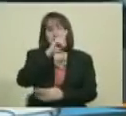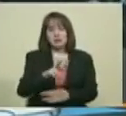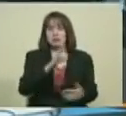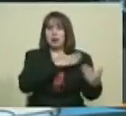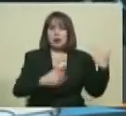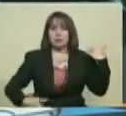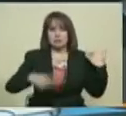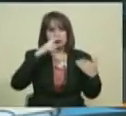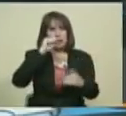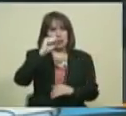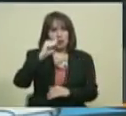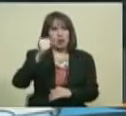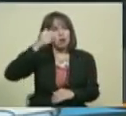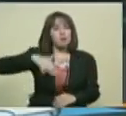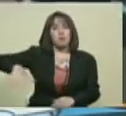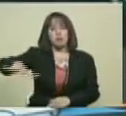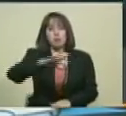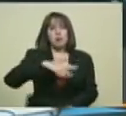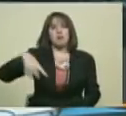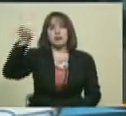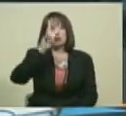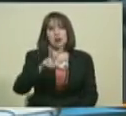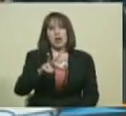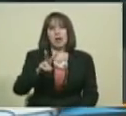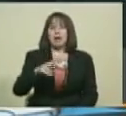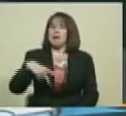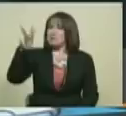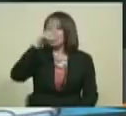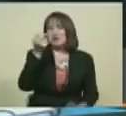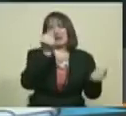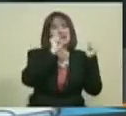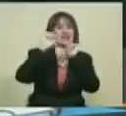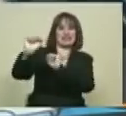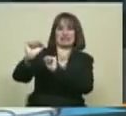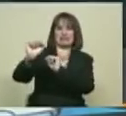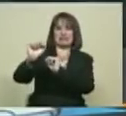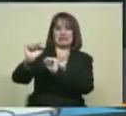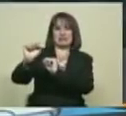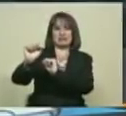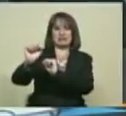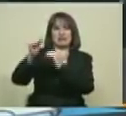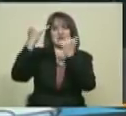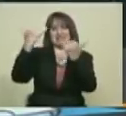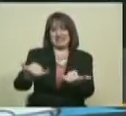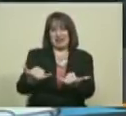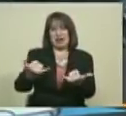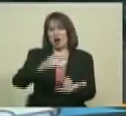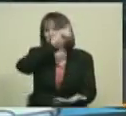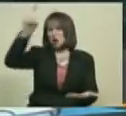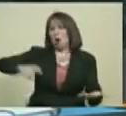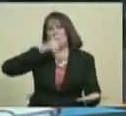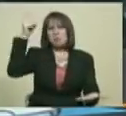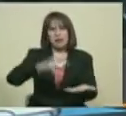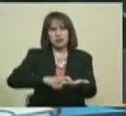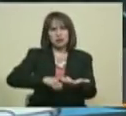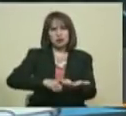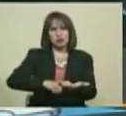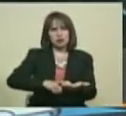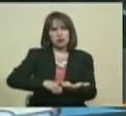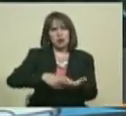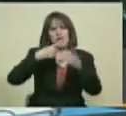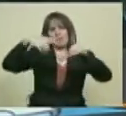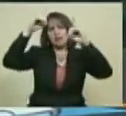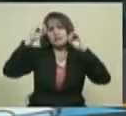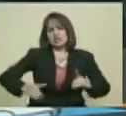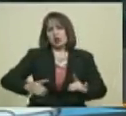en nombre del pueblo venezolano, Venezuela rechaza, pero no rotundamente, sino absolutamente, las decisiones